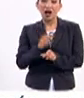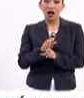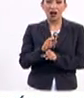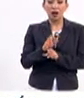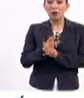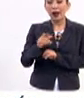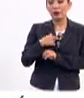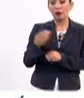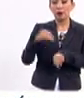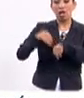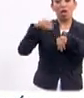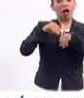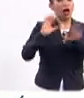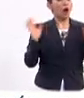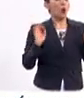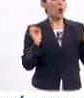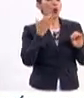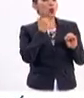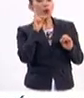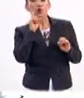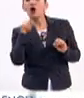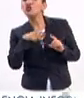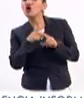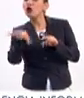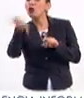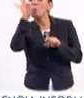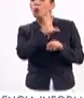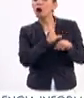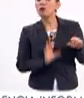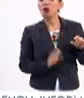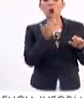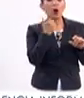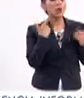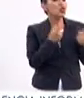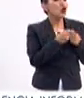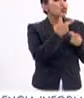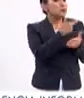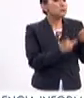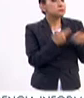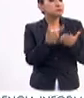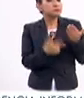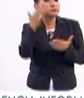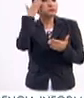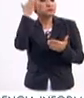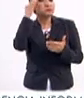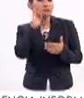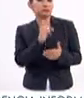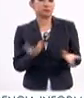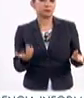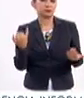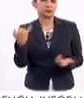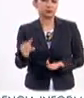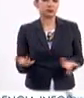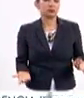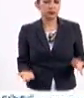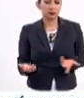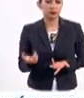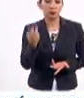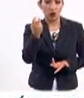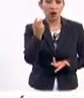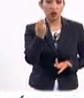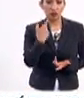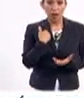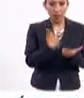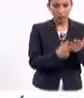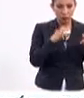la excusa más bien, es no tenemos mujeres para postular porque no tenemos cuadros liderazgos femeniles. Entonces, justamente lo que se